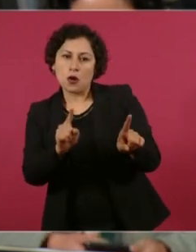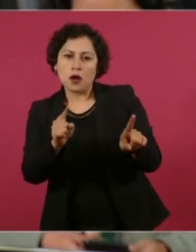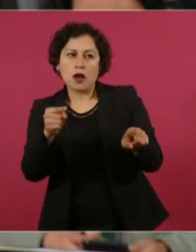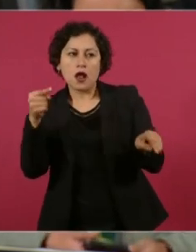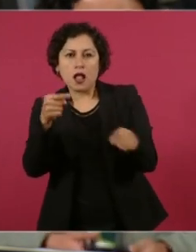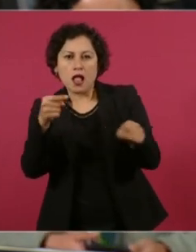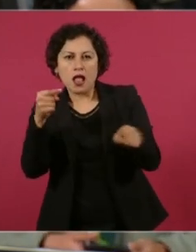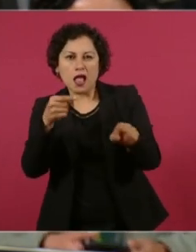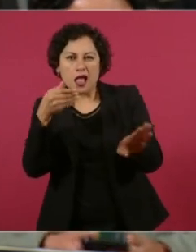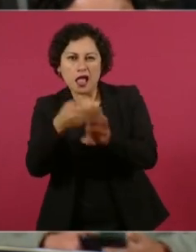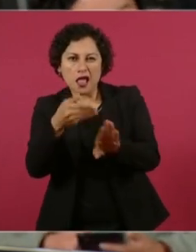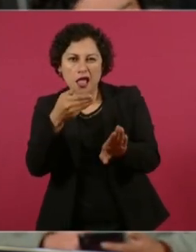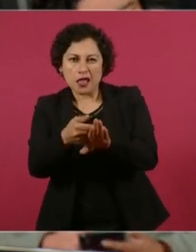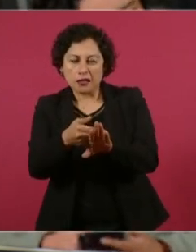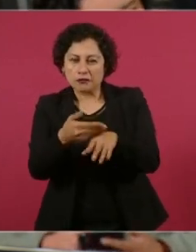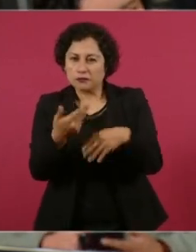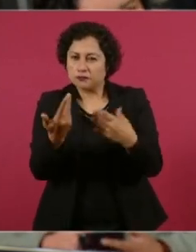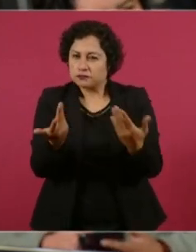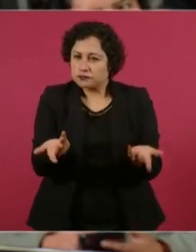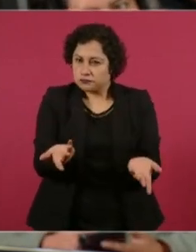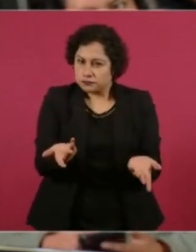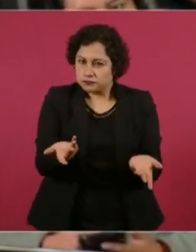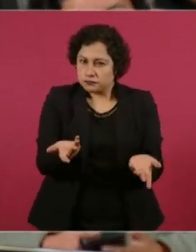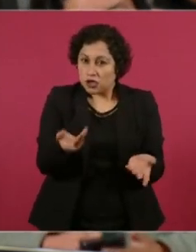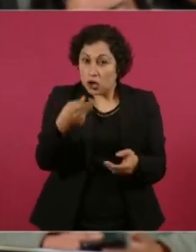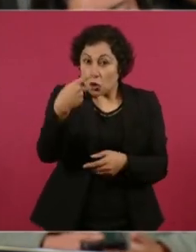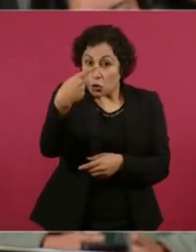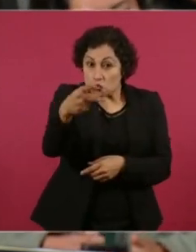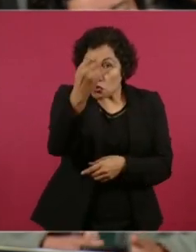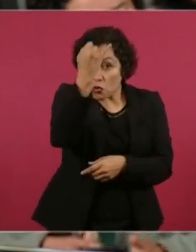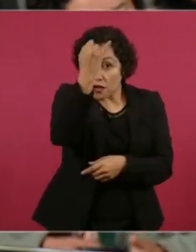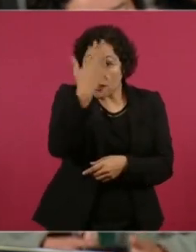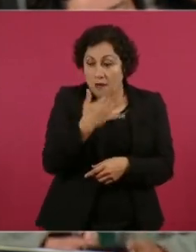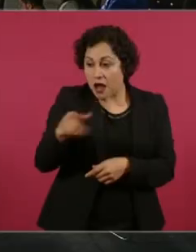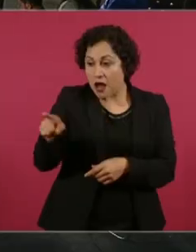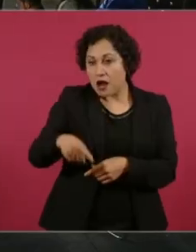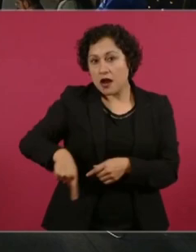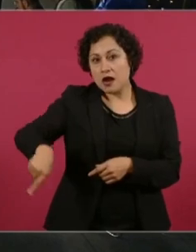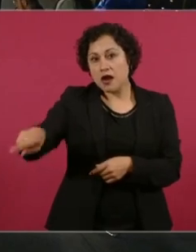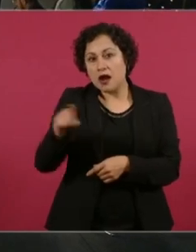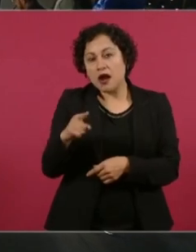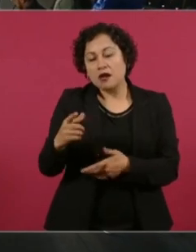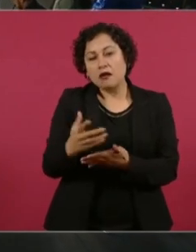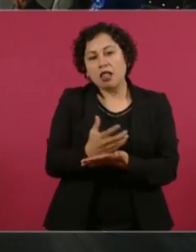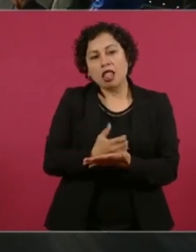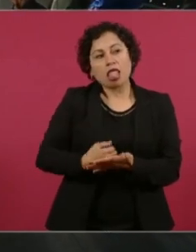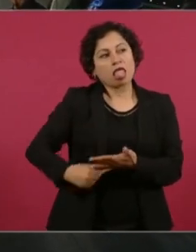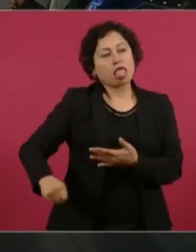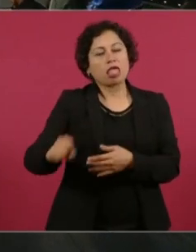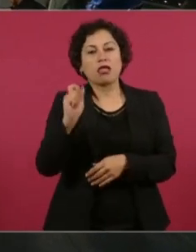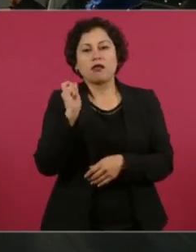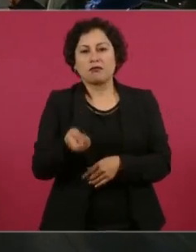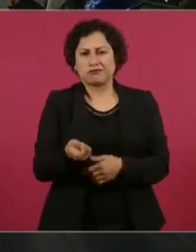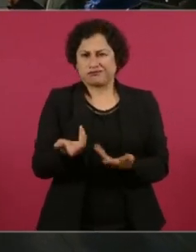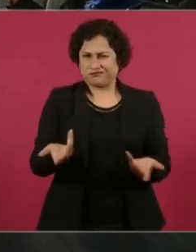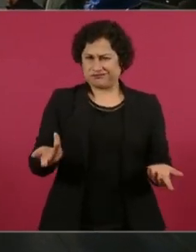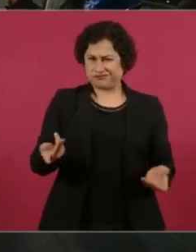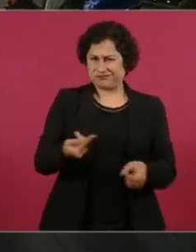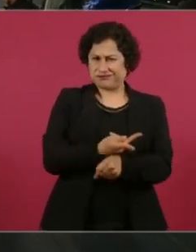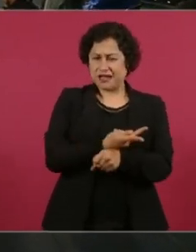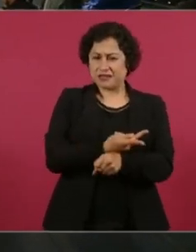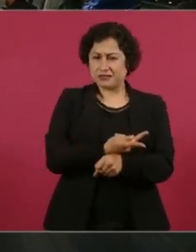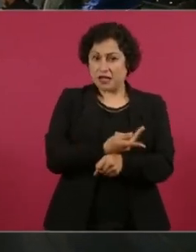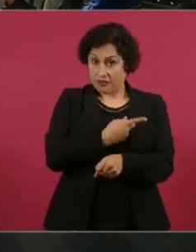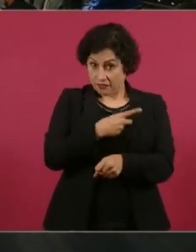señalar, y están lucrando en este caso con su imagen. ¿No debería ser digamos, piso parejo no mencionarlo?